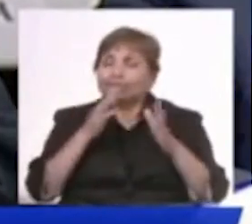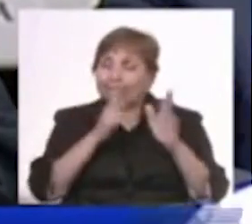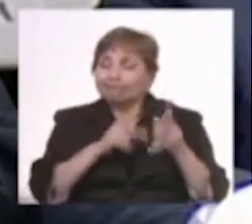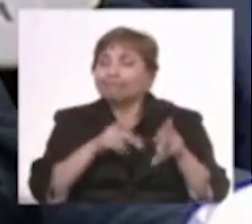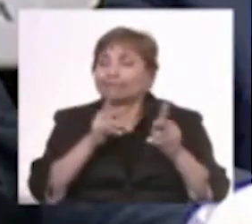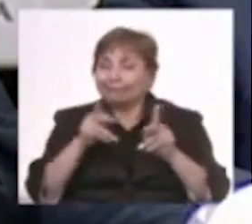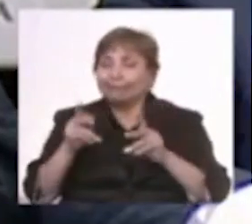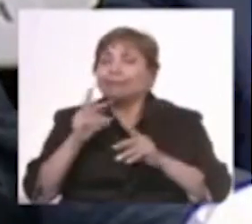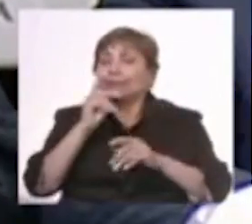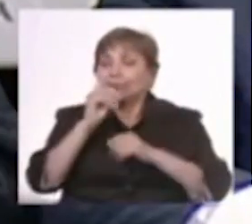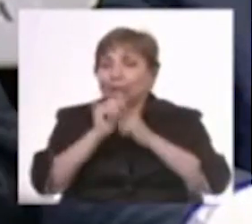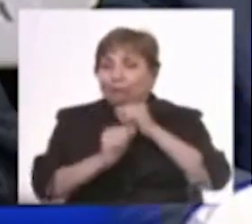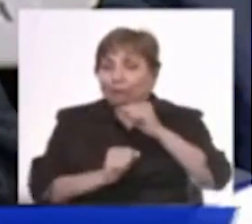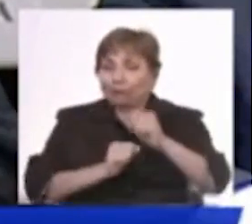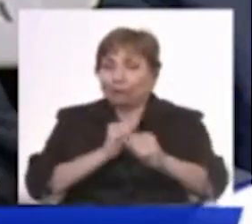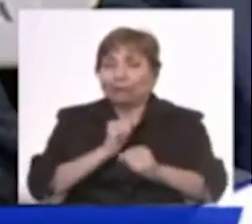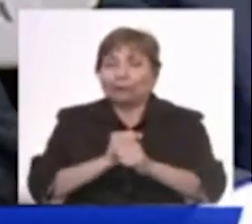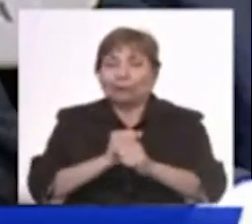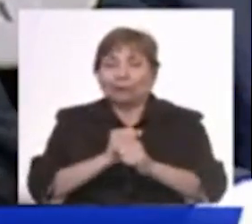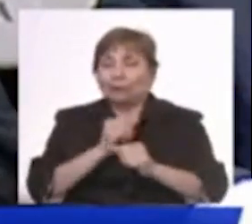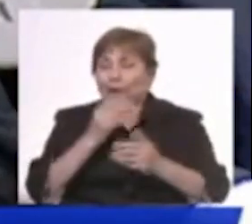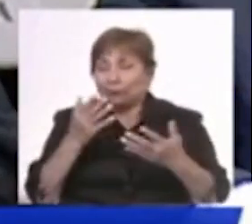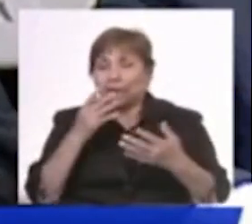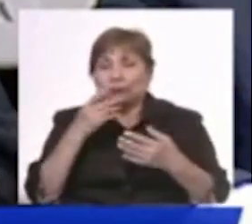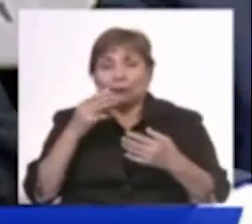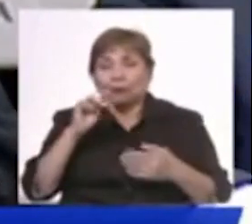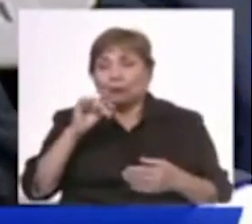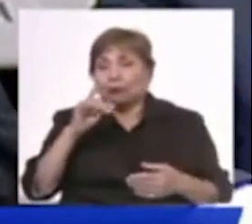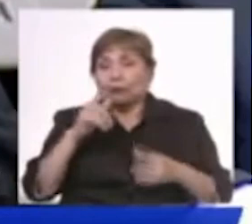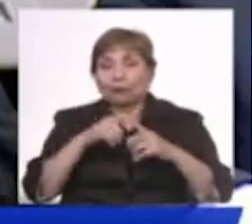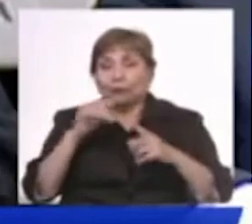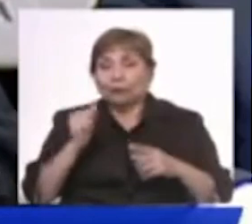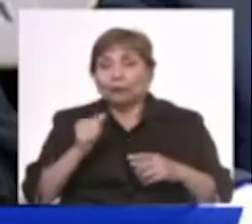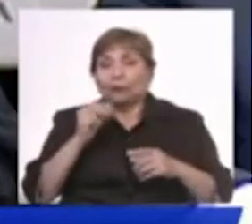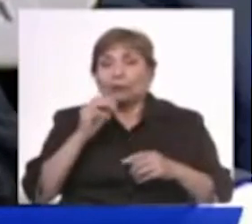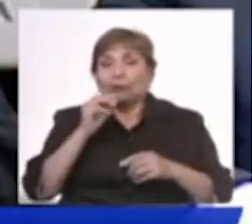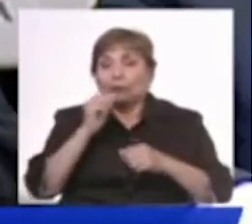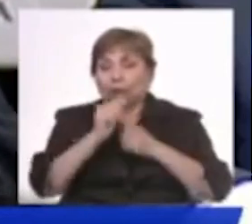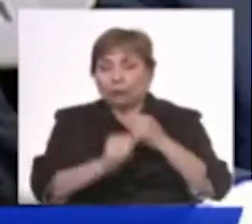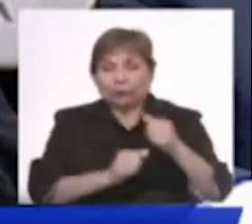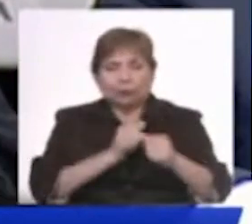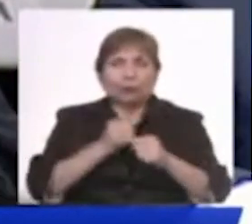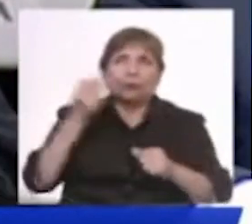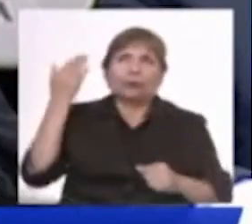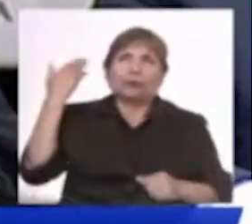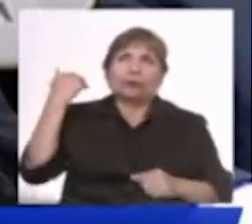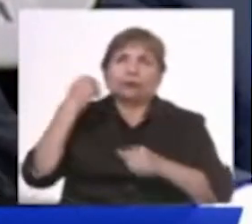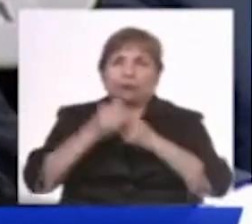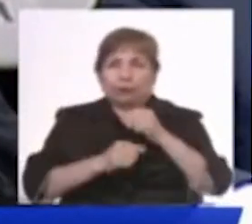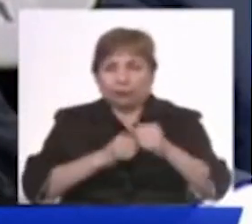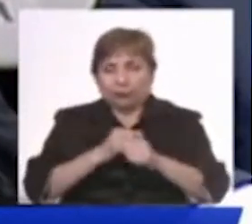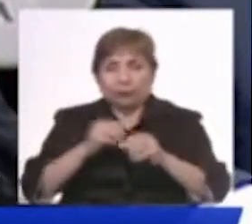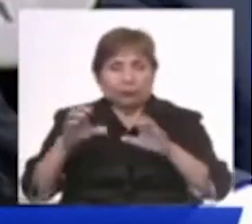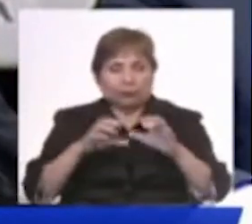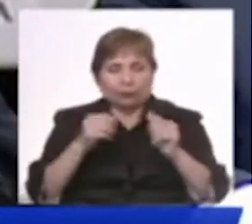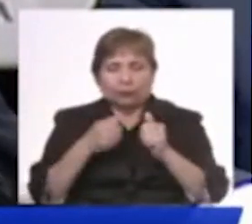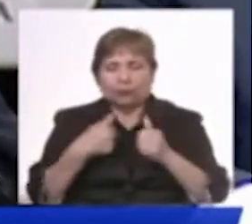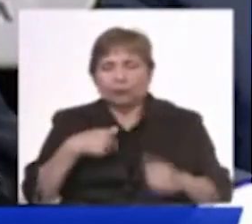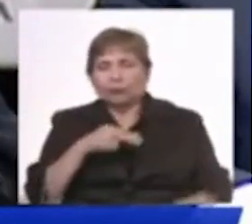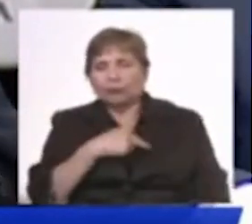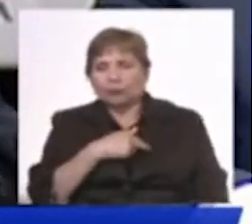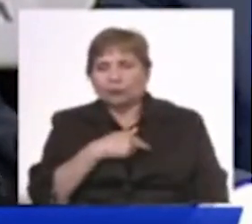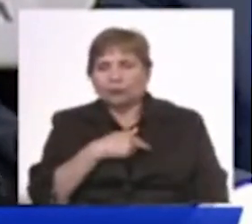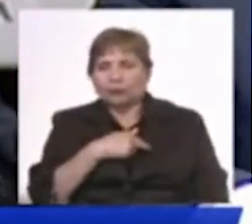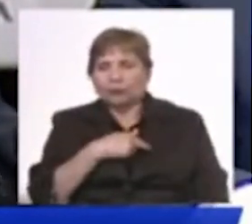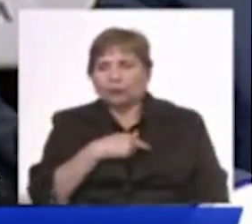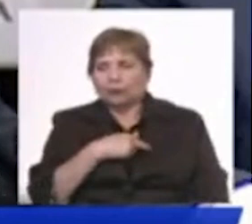programación multianual y la programación multianual nos obliga desde el año anterior a hacer nuestra